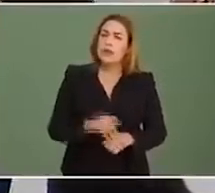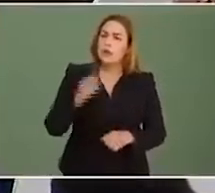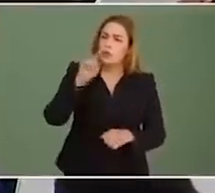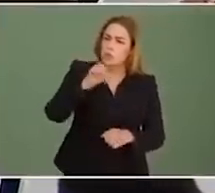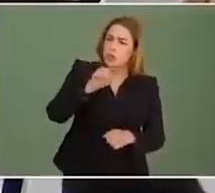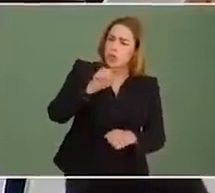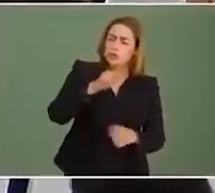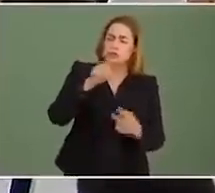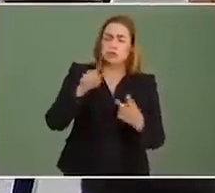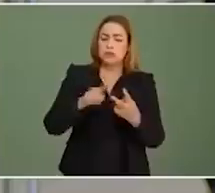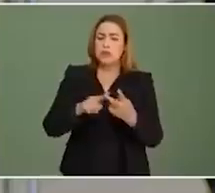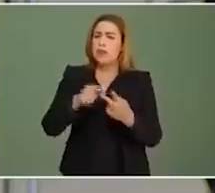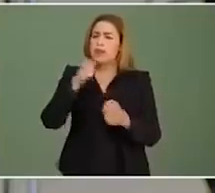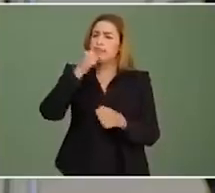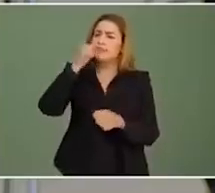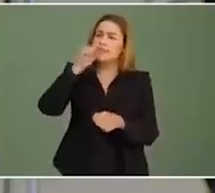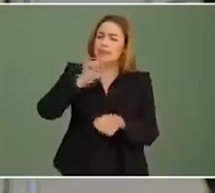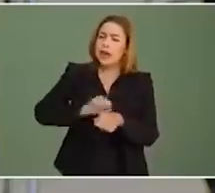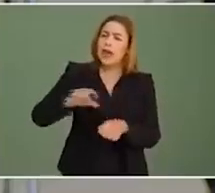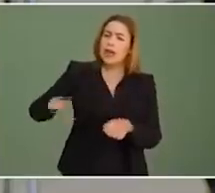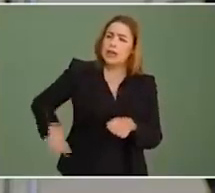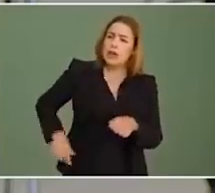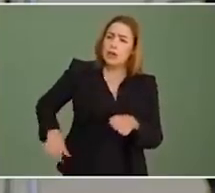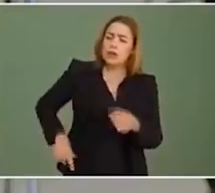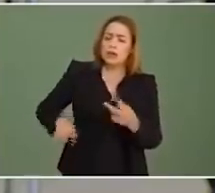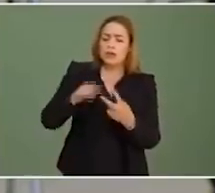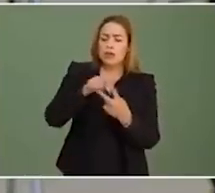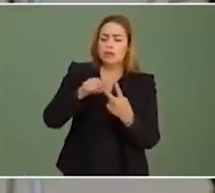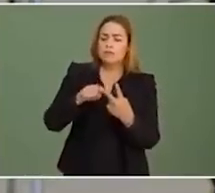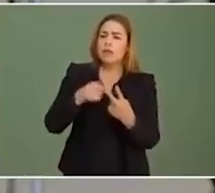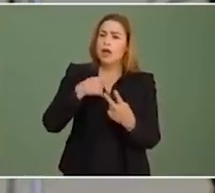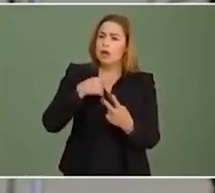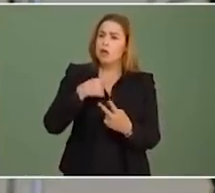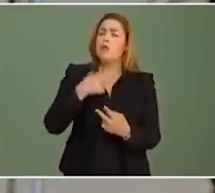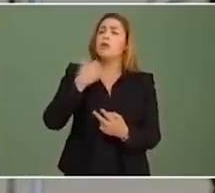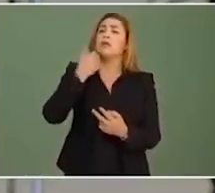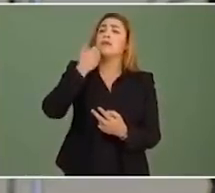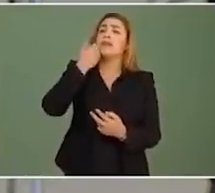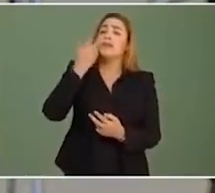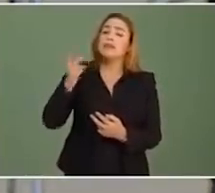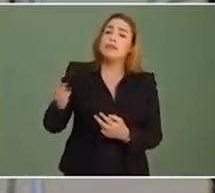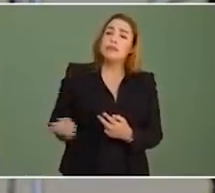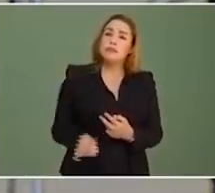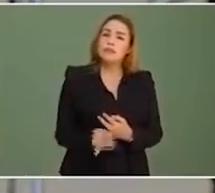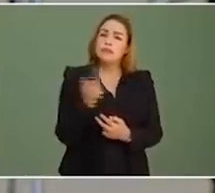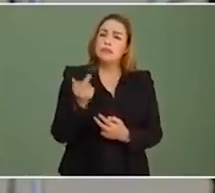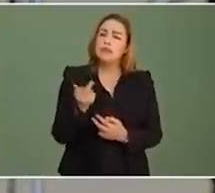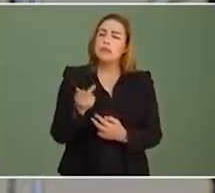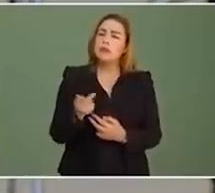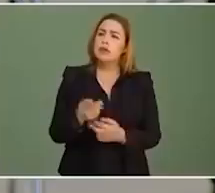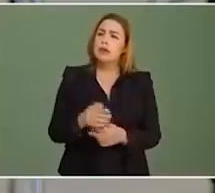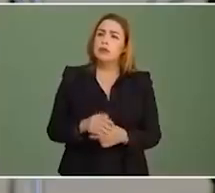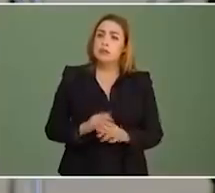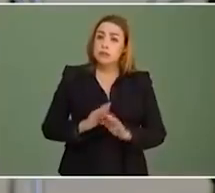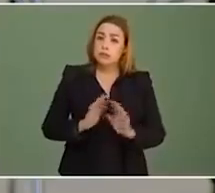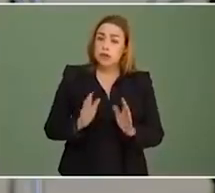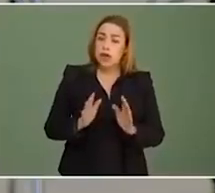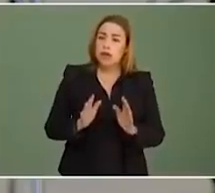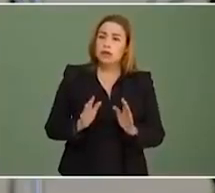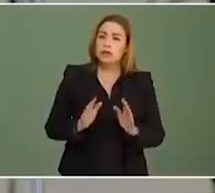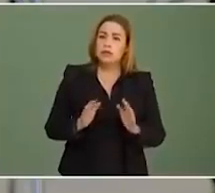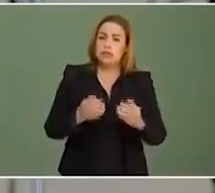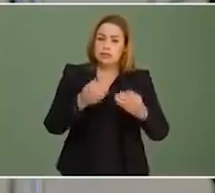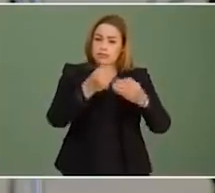secretaria gobernación en particular me gustaría preguntarles ahora que se están ampliando estos nuevos delitos